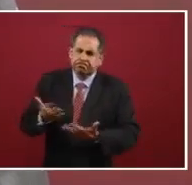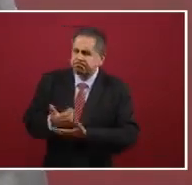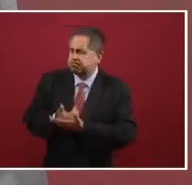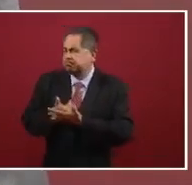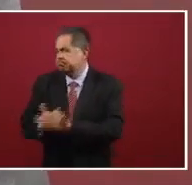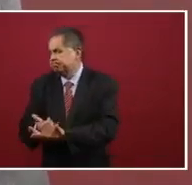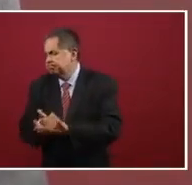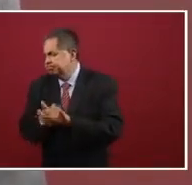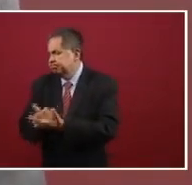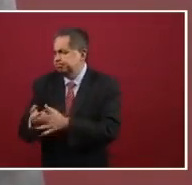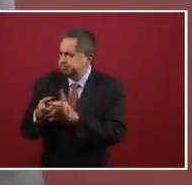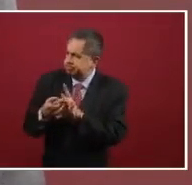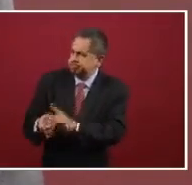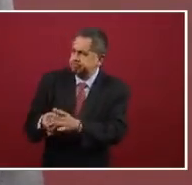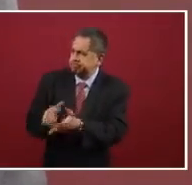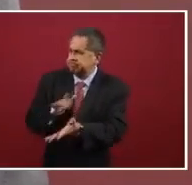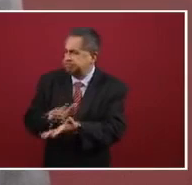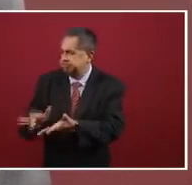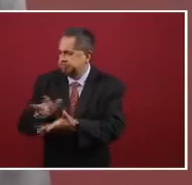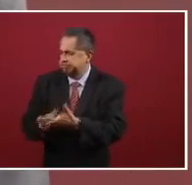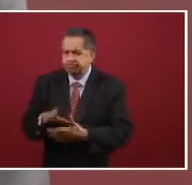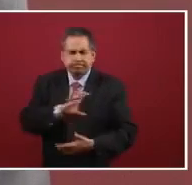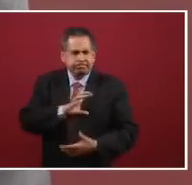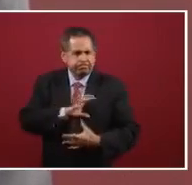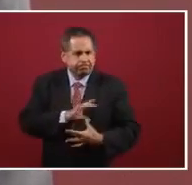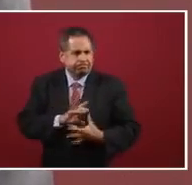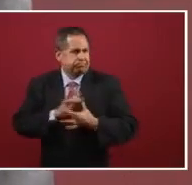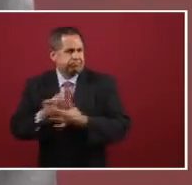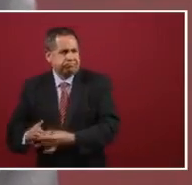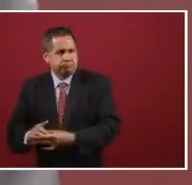solidario, fraterno.